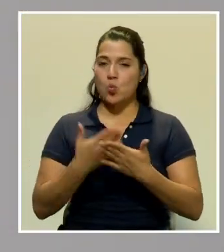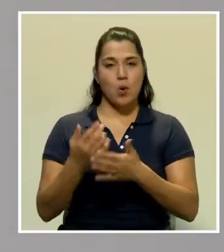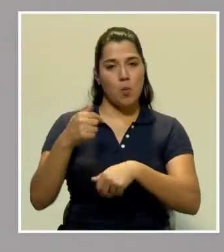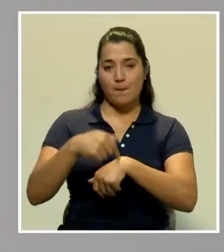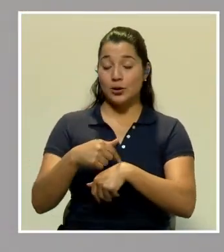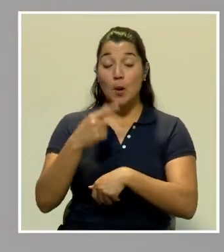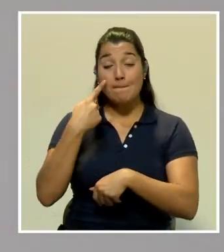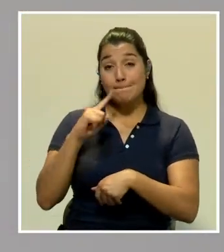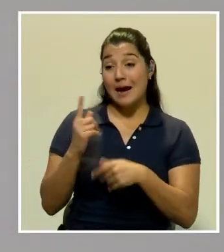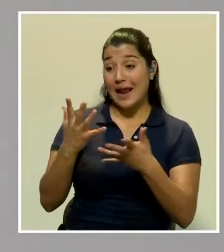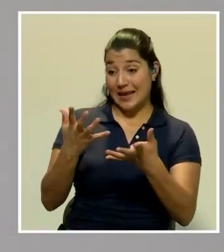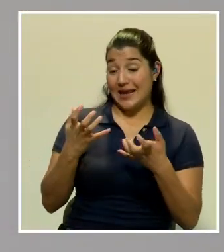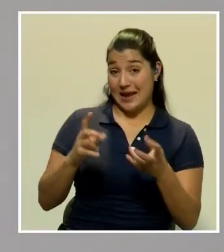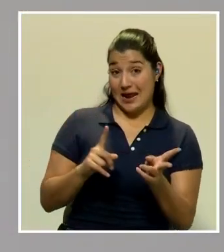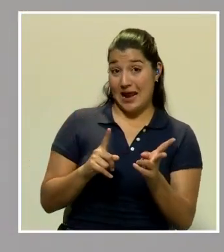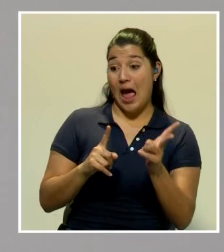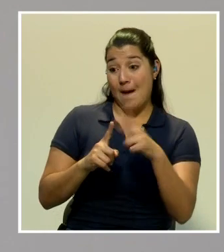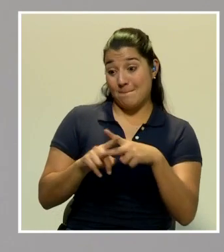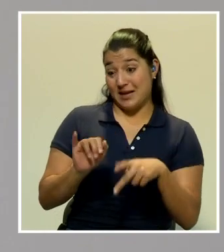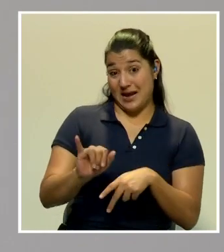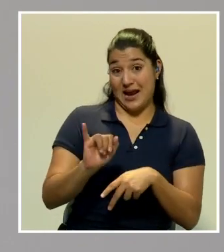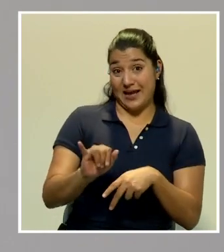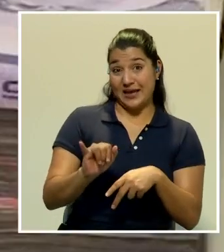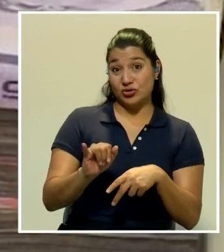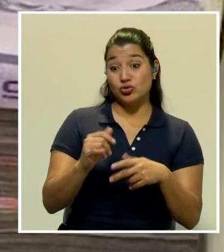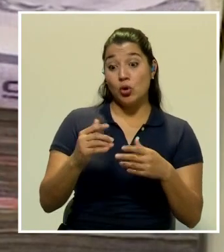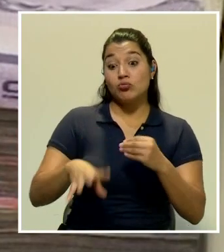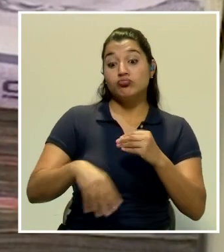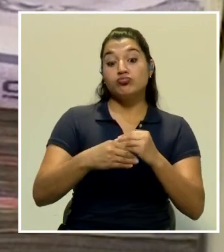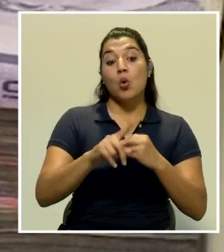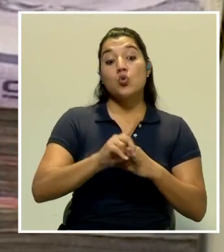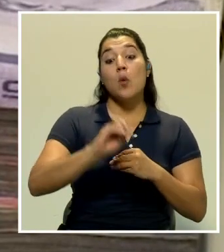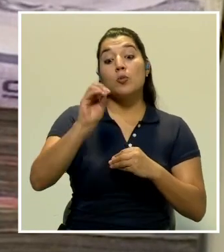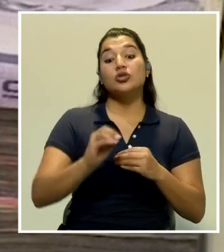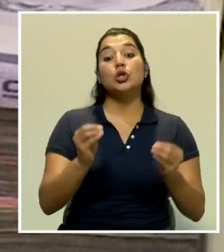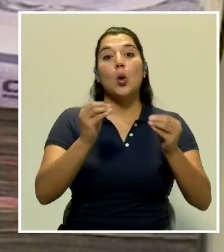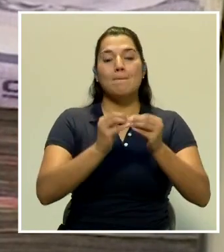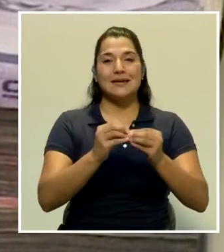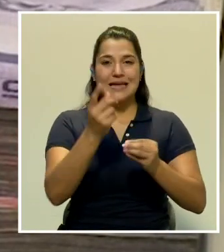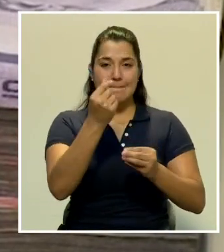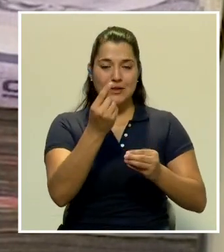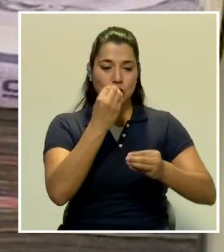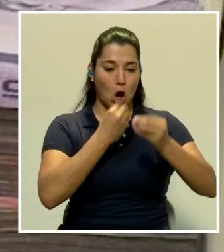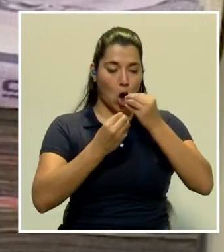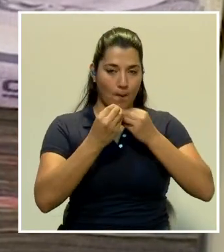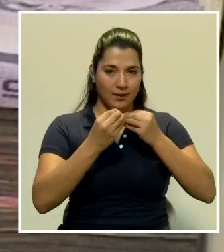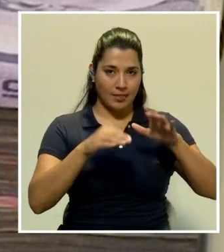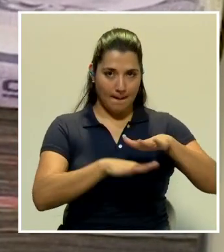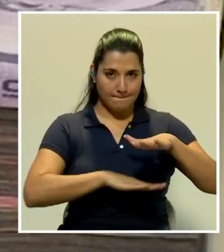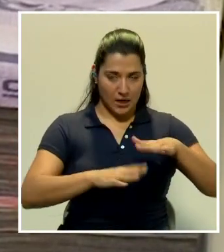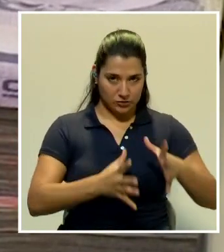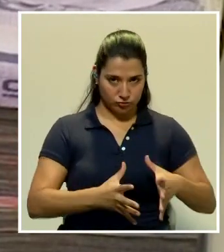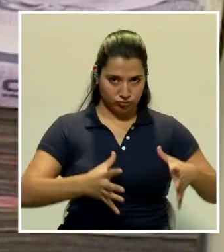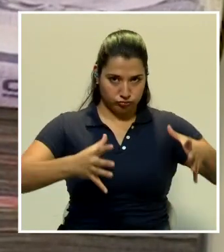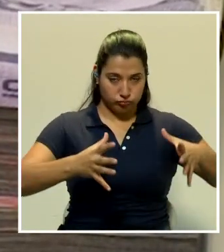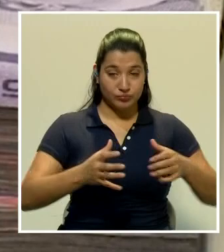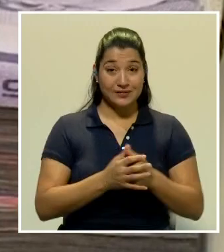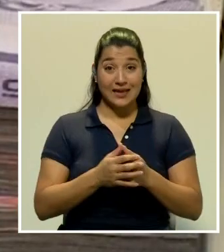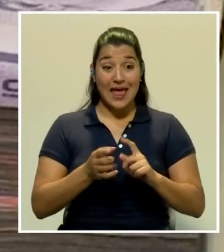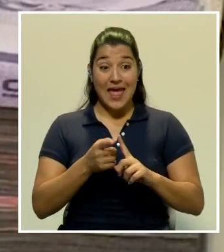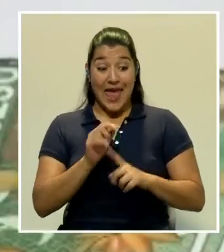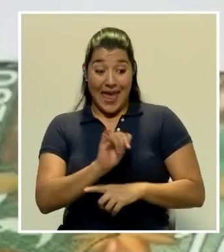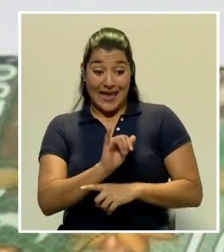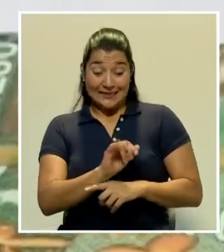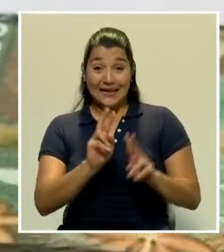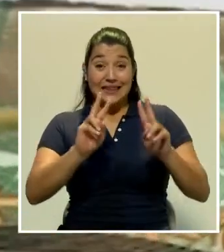pensar de que esta entrada del 1% a la canasta básica se dé. En este aspecto específicamente, los